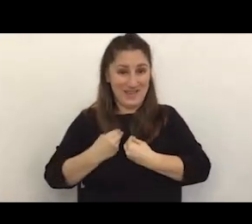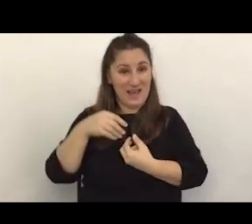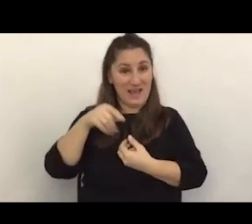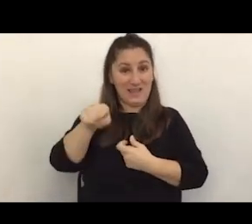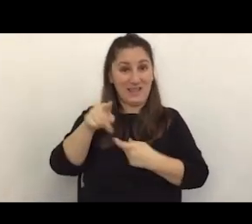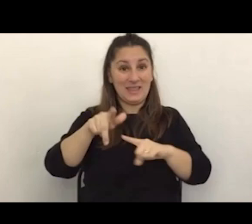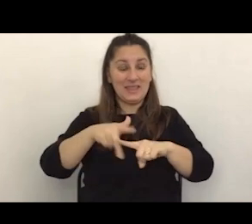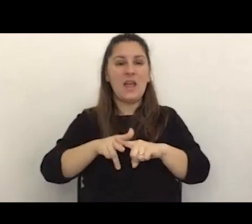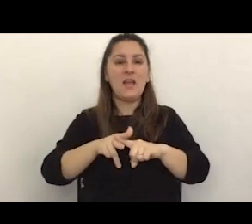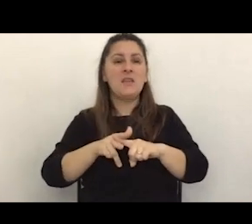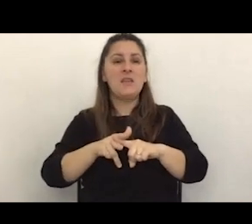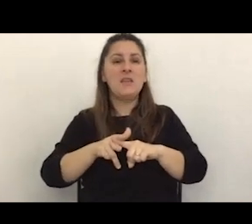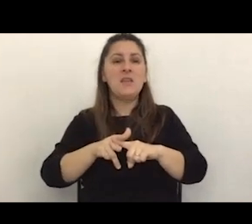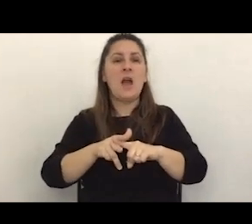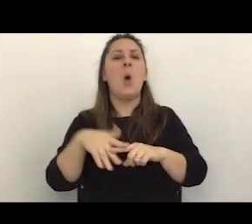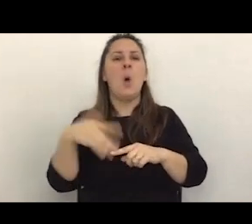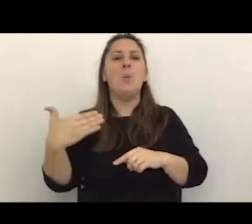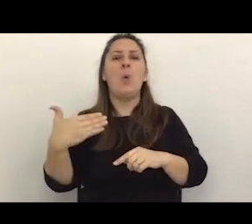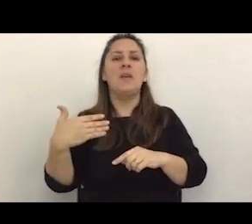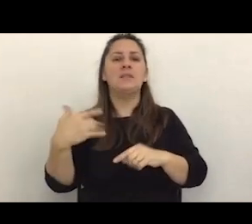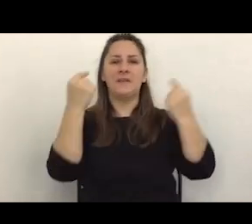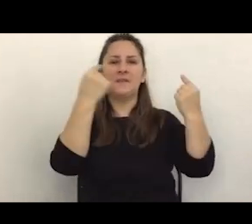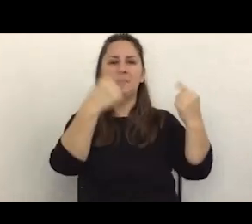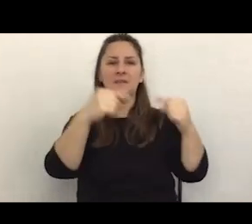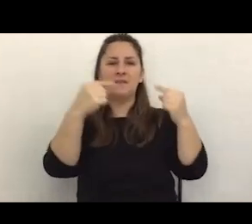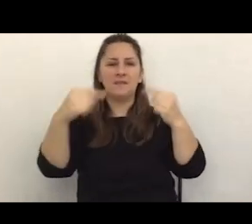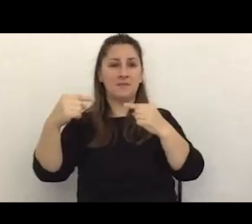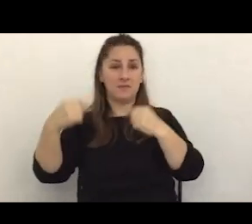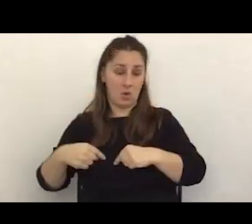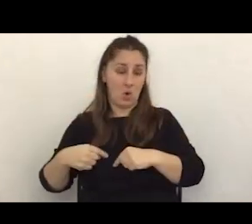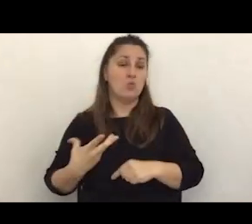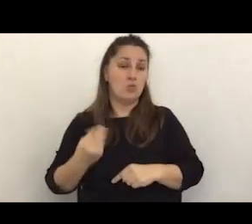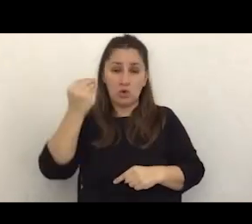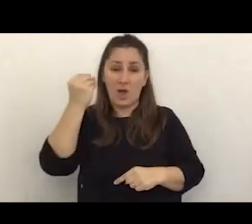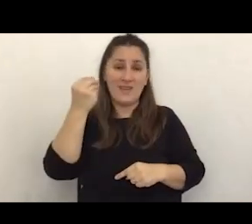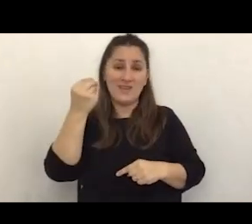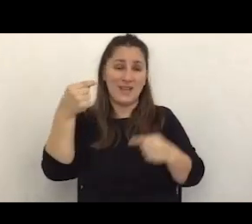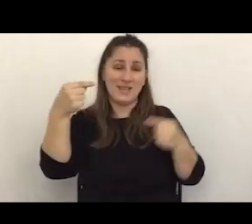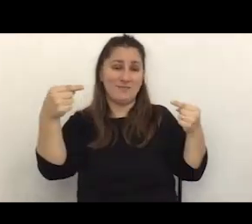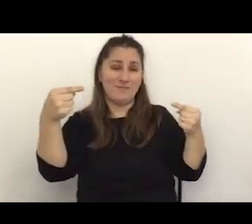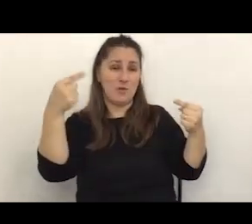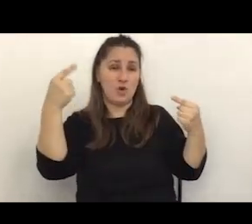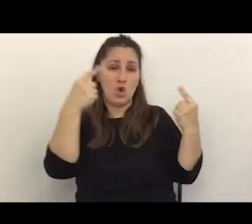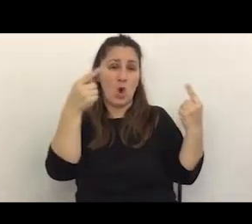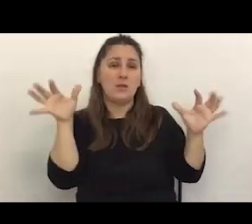pueden no coincidir. O en muchos casos no coinciden, en casi todos los casos no coinciden.